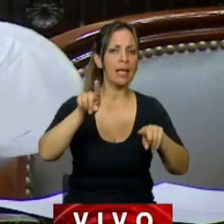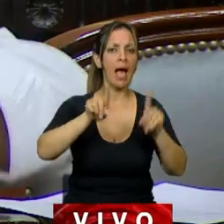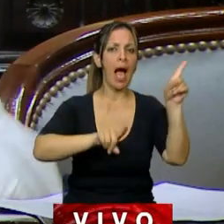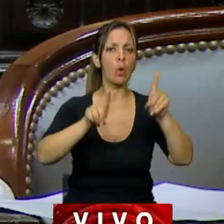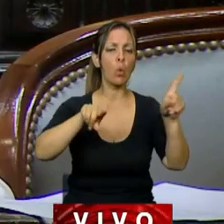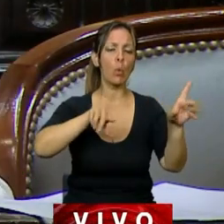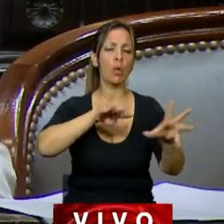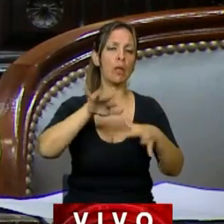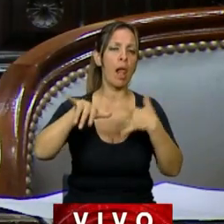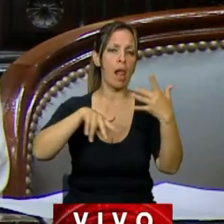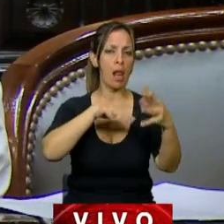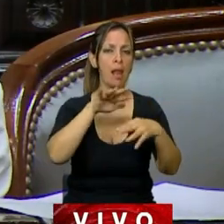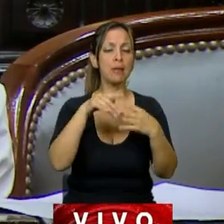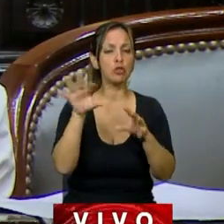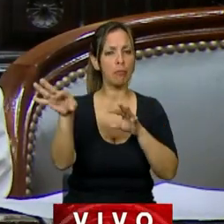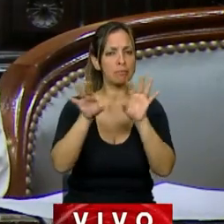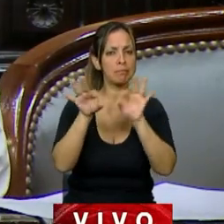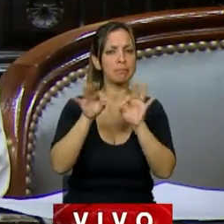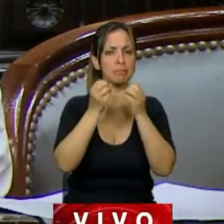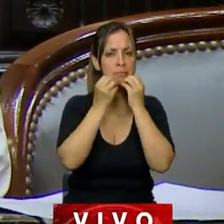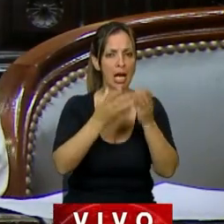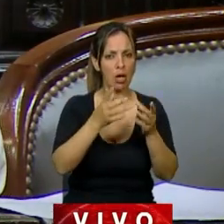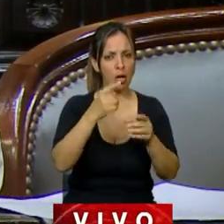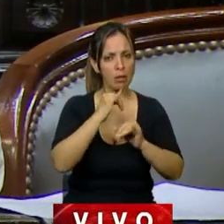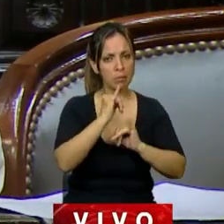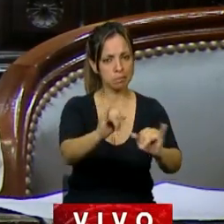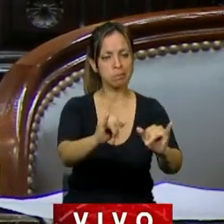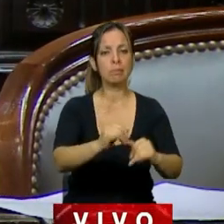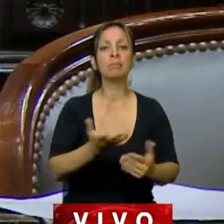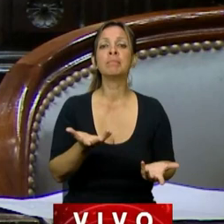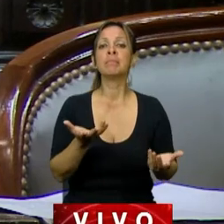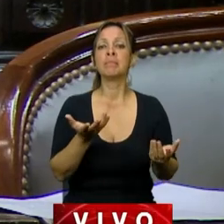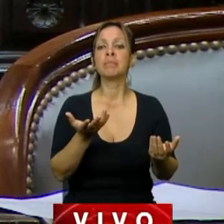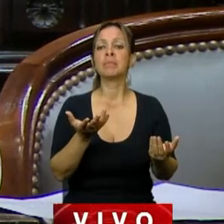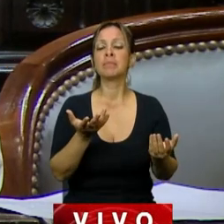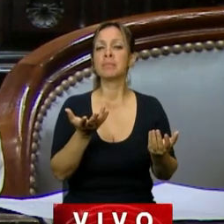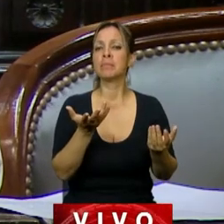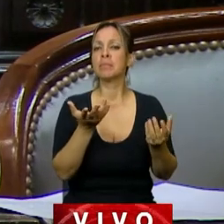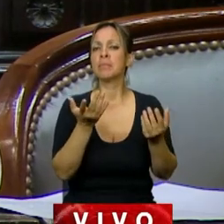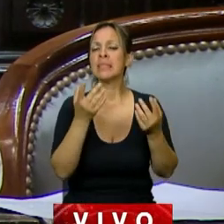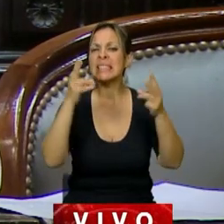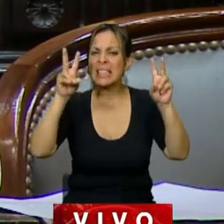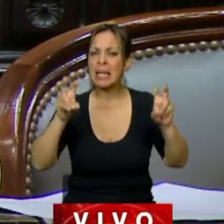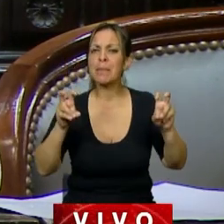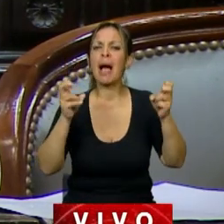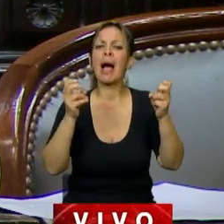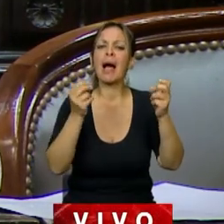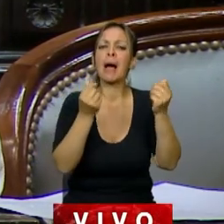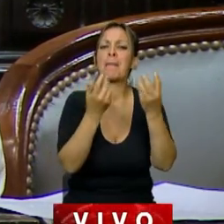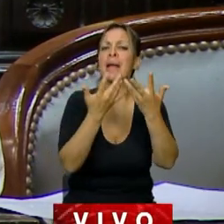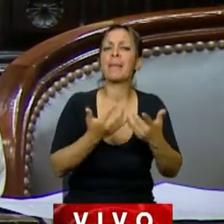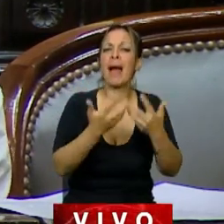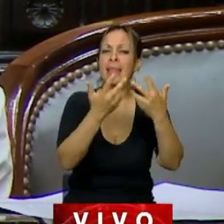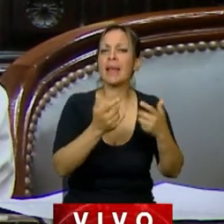vueltas y me parece muy positivo recordarlos. Y más allá de la definición matemática del